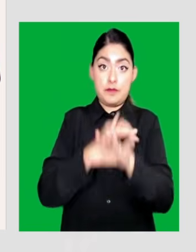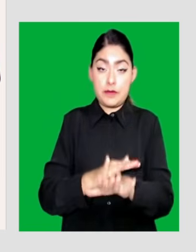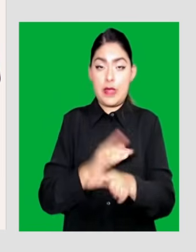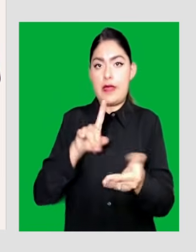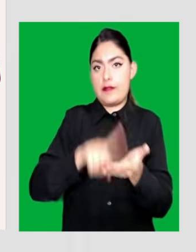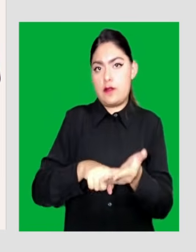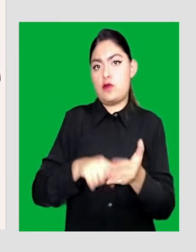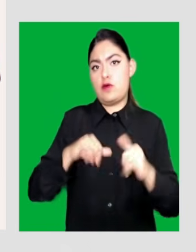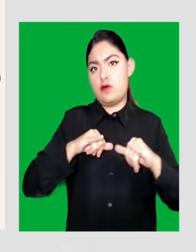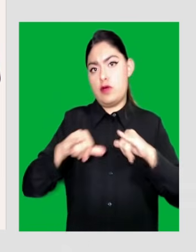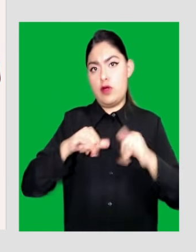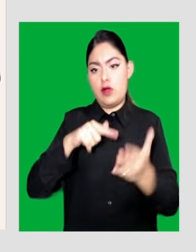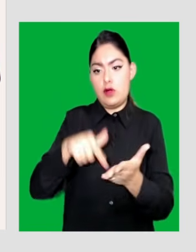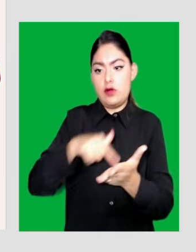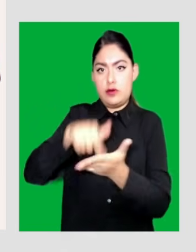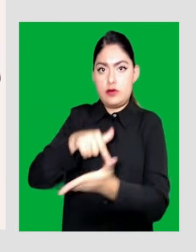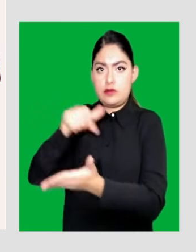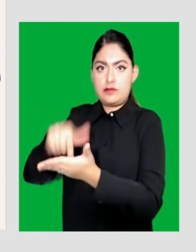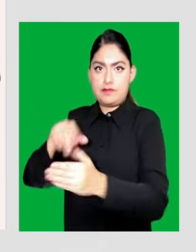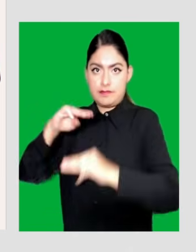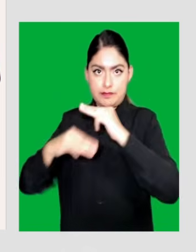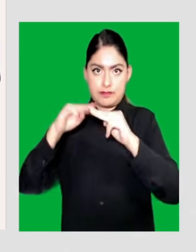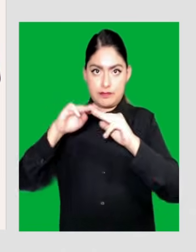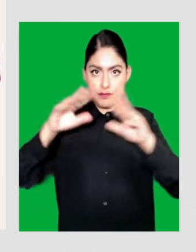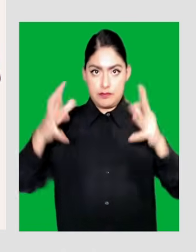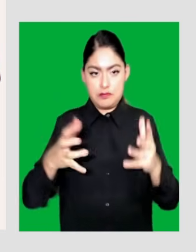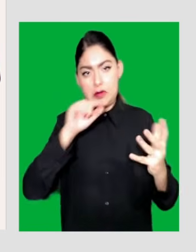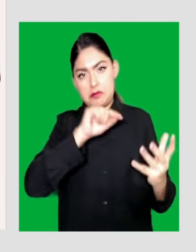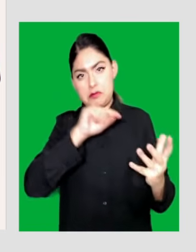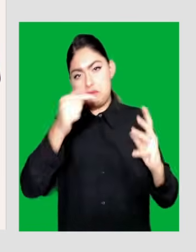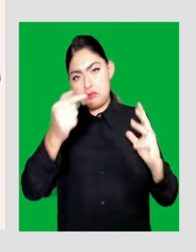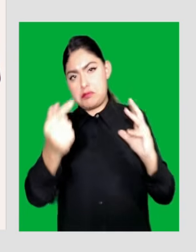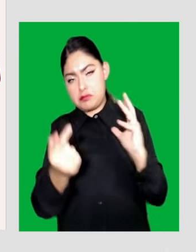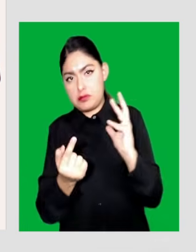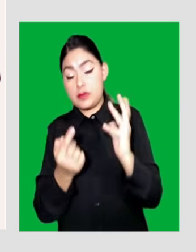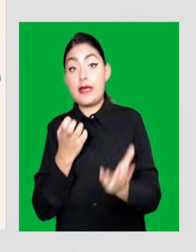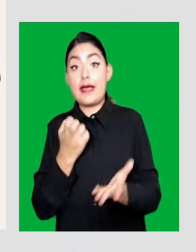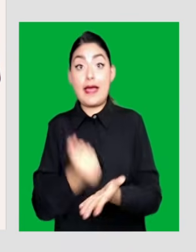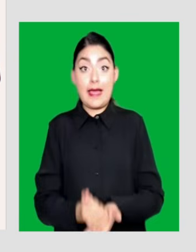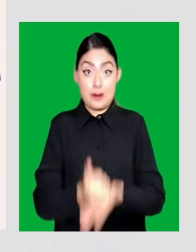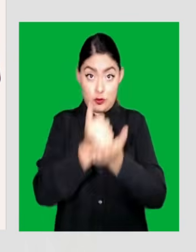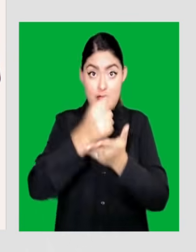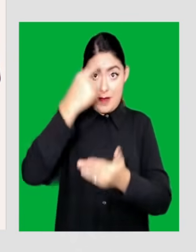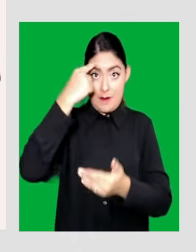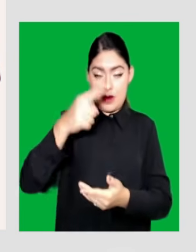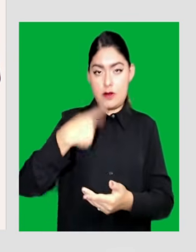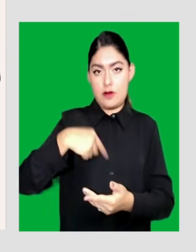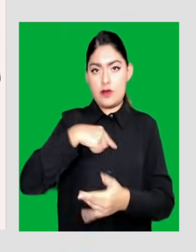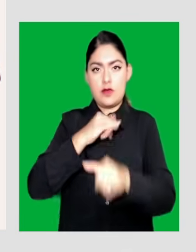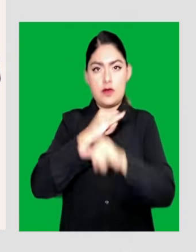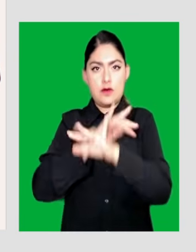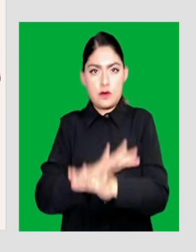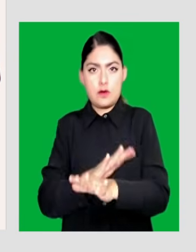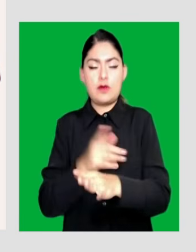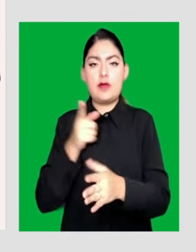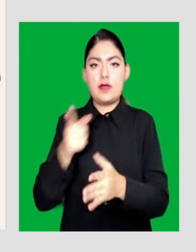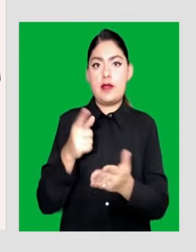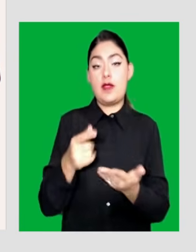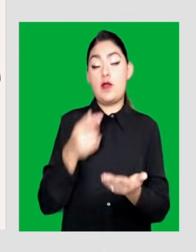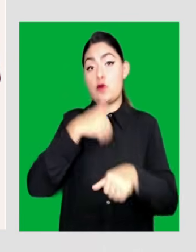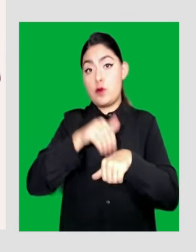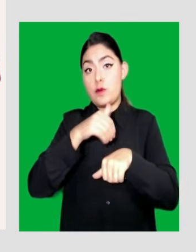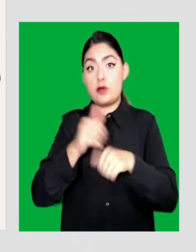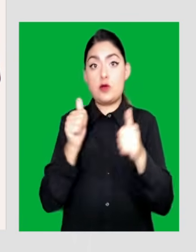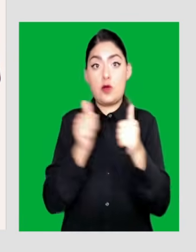Los sistemas de información geográfica o SIG son herramientas poderosas y versátiles utilizadas para almacenar,